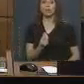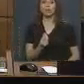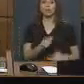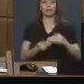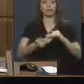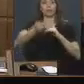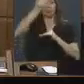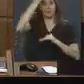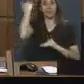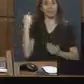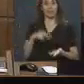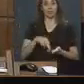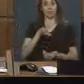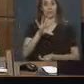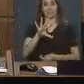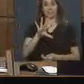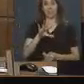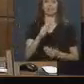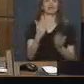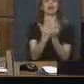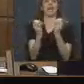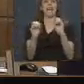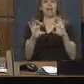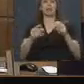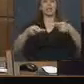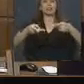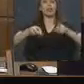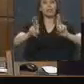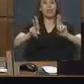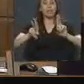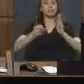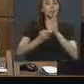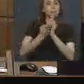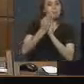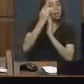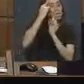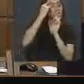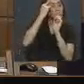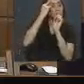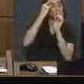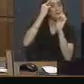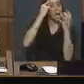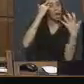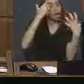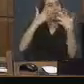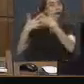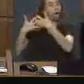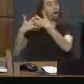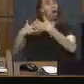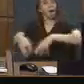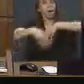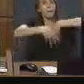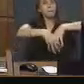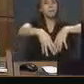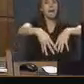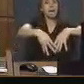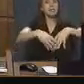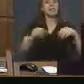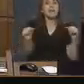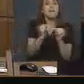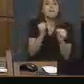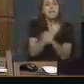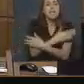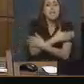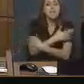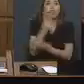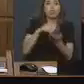días. Y es que la educación como derecho era un concepto que empezaba a cuajar en las marchas y en las barricadas de ese frío invierno del